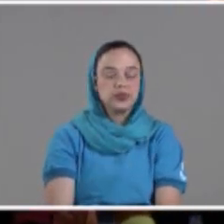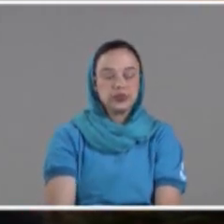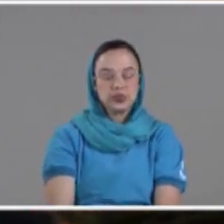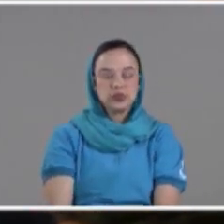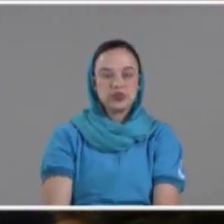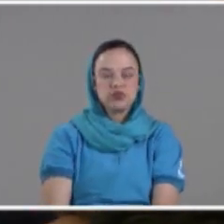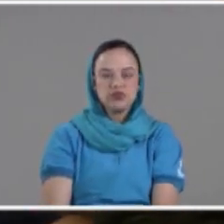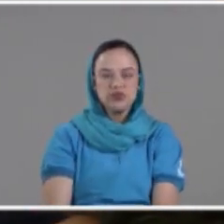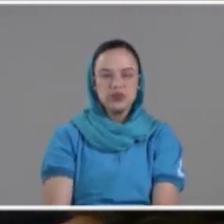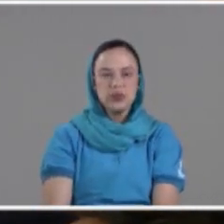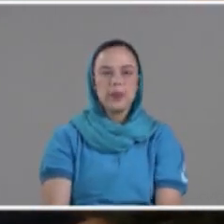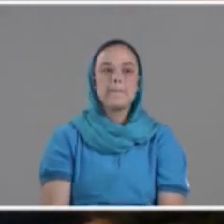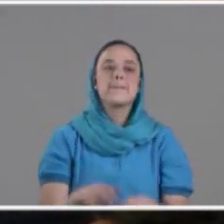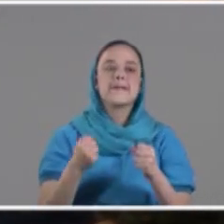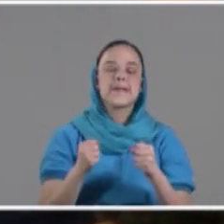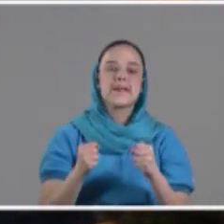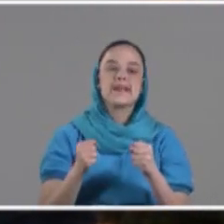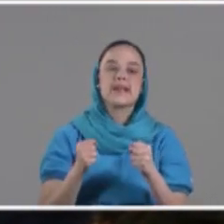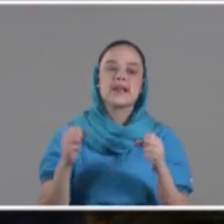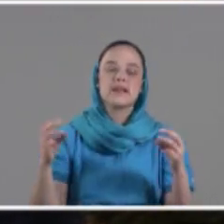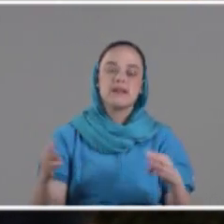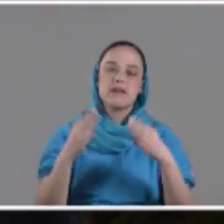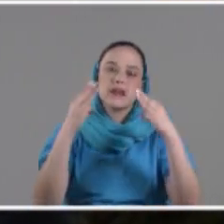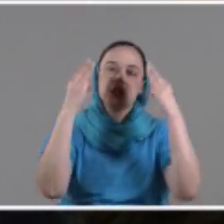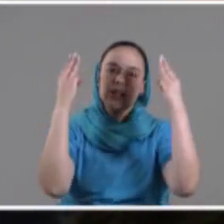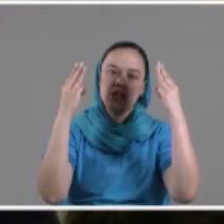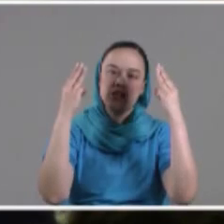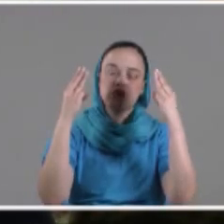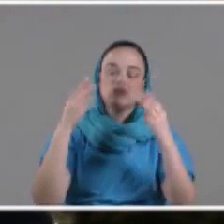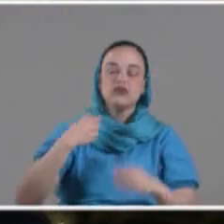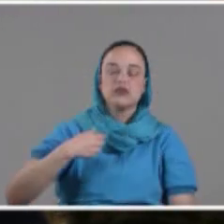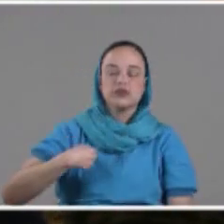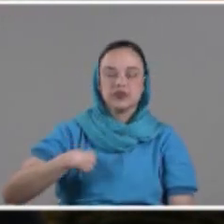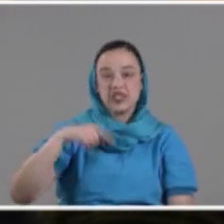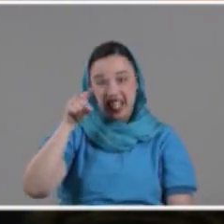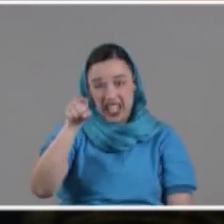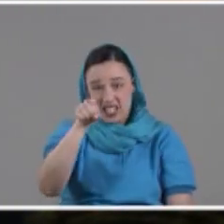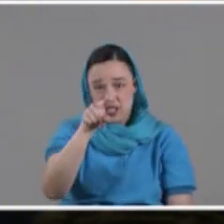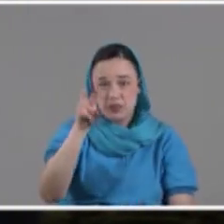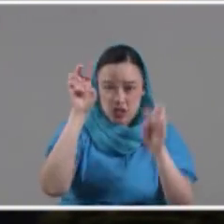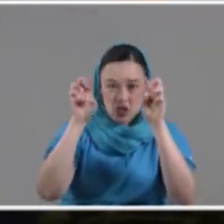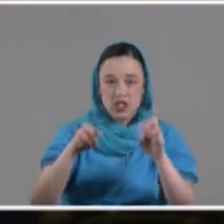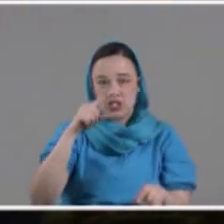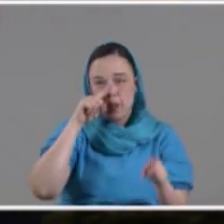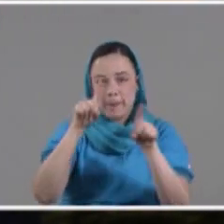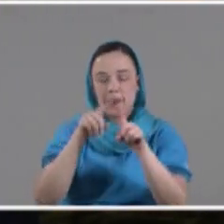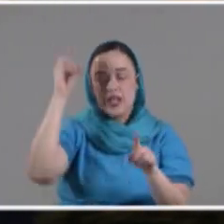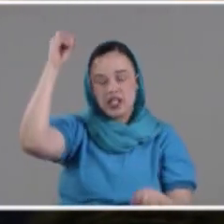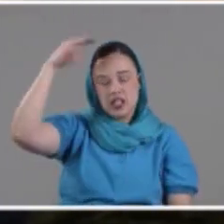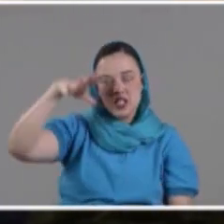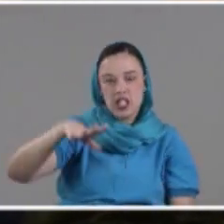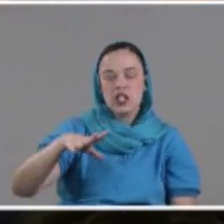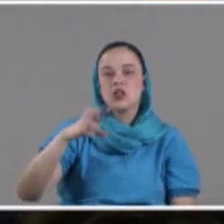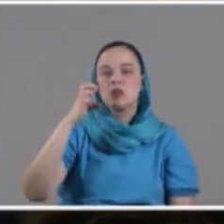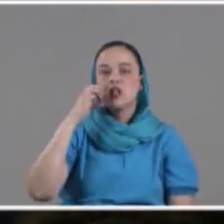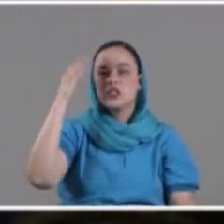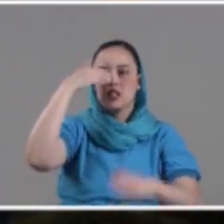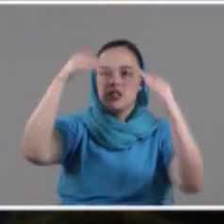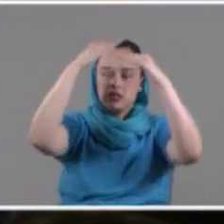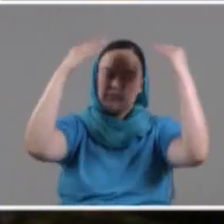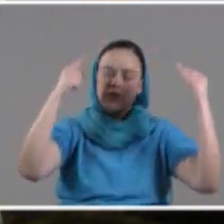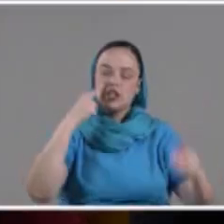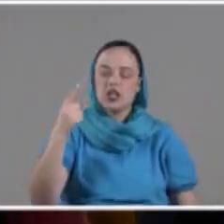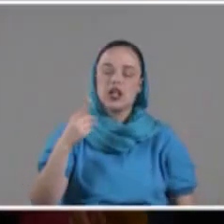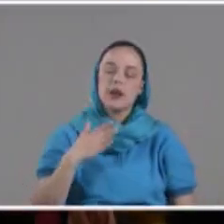opera ese milagro en ellos también Bendito padre celestial Mira mis hermanos que están